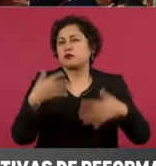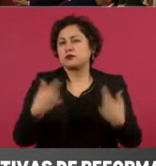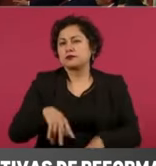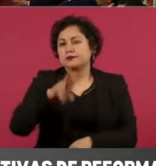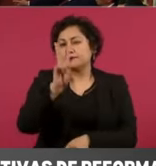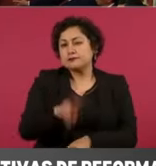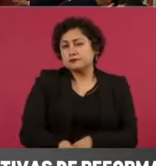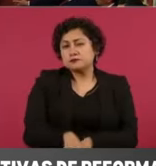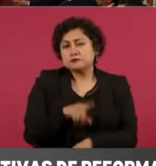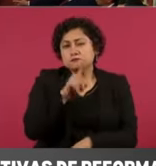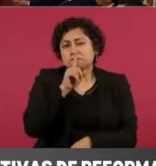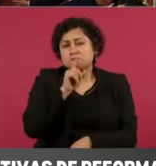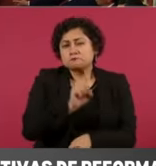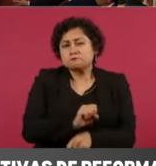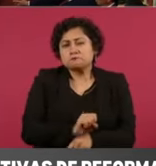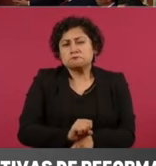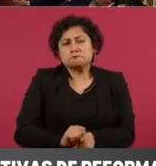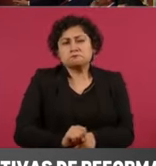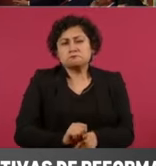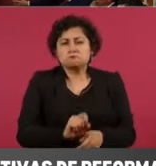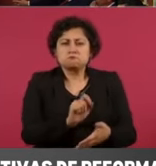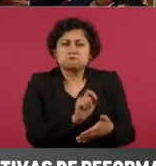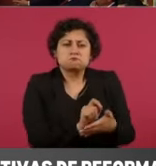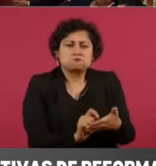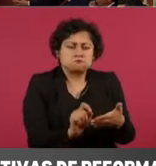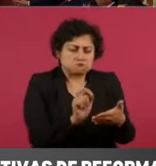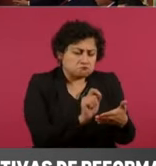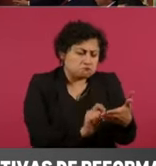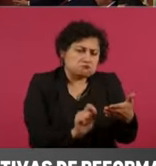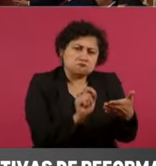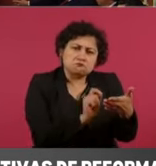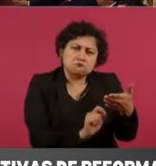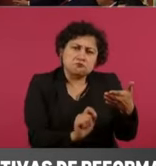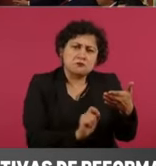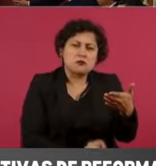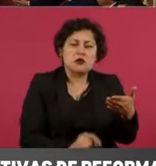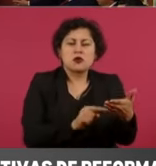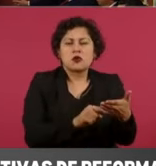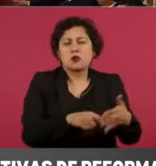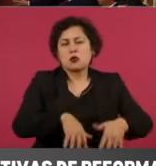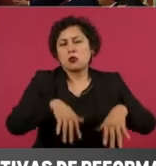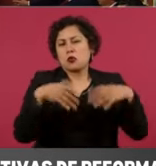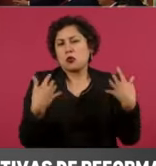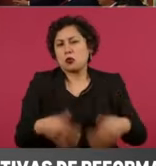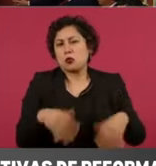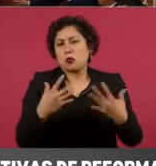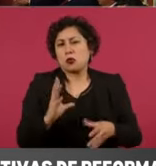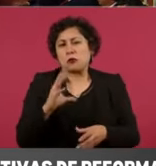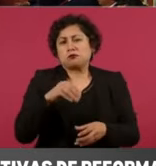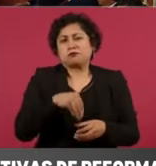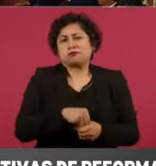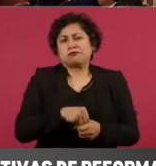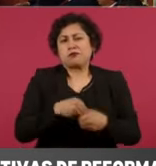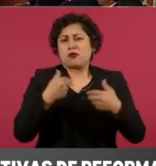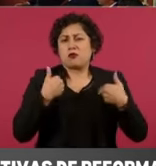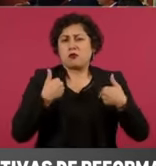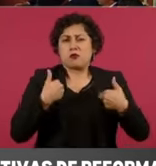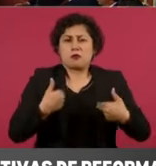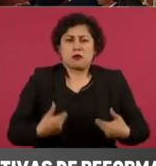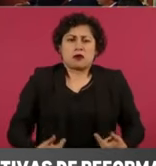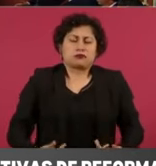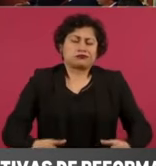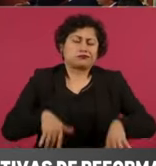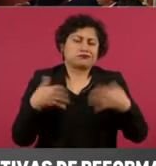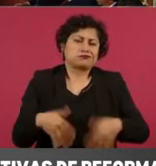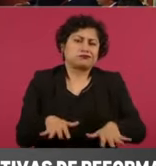buena prosa, un tratado de humanismo aún vigente por su relevante